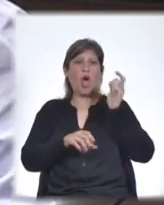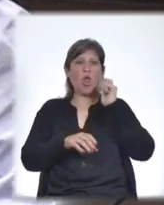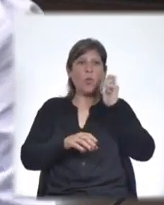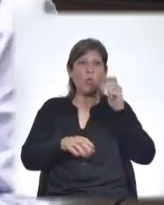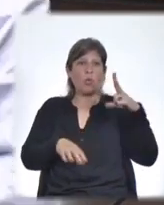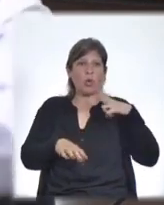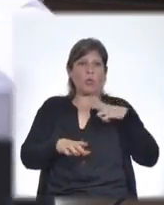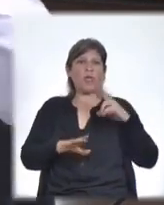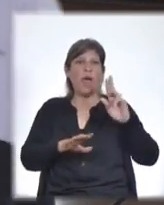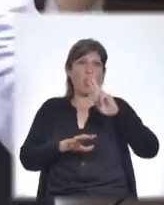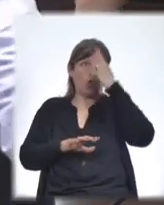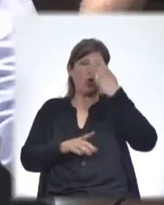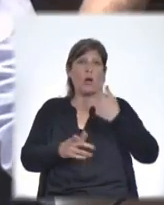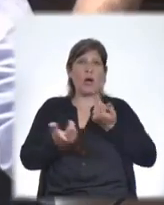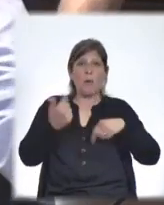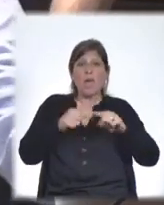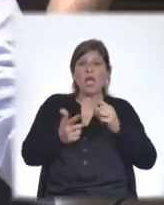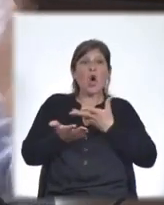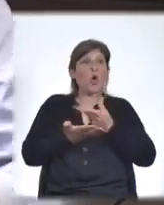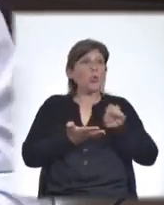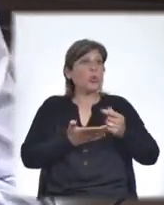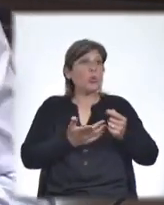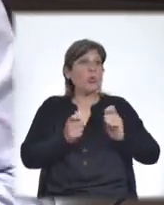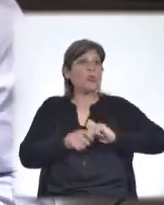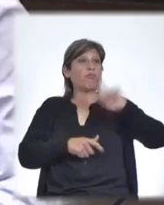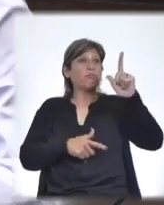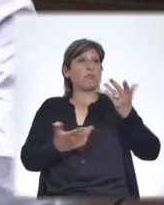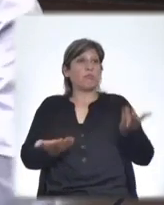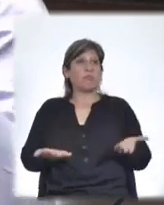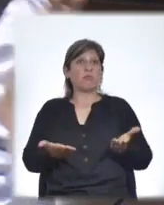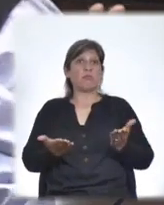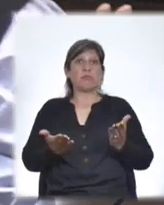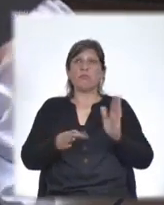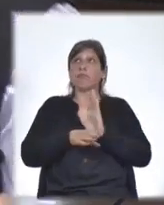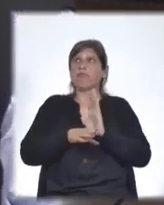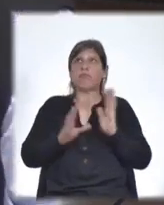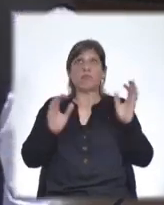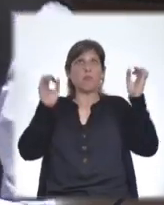privados del Uruguay, pero el consumo va a crecer. Arte de magia.